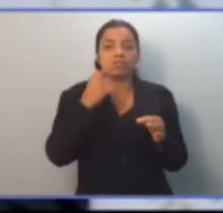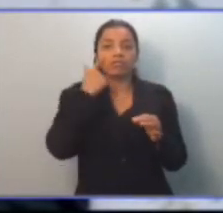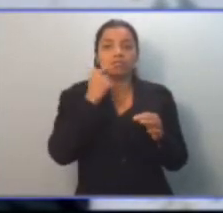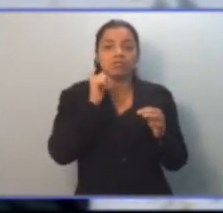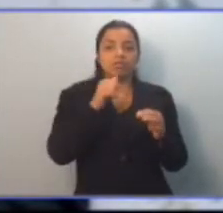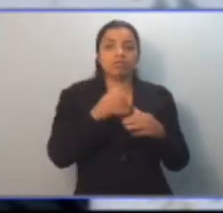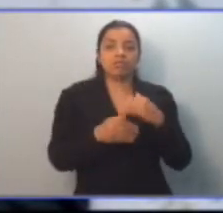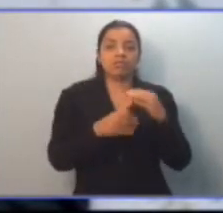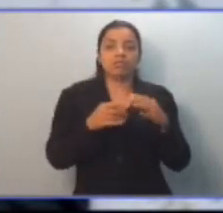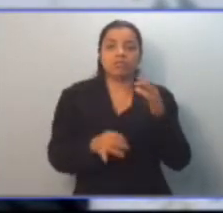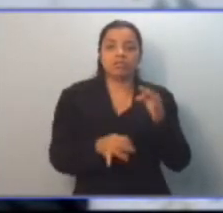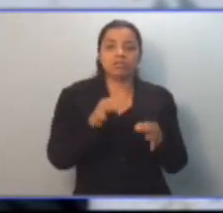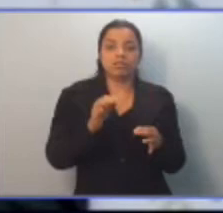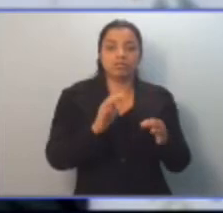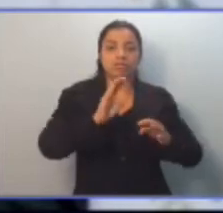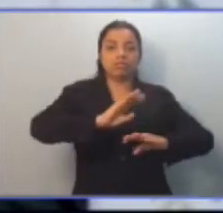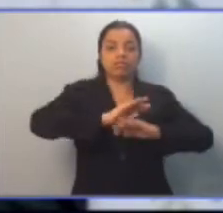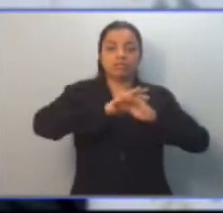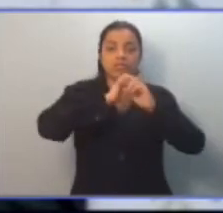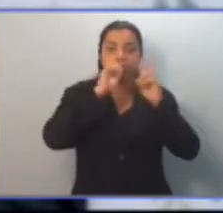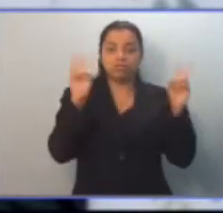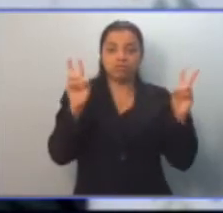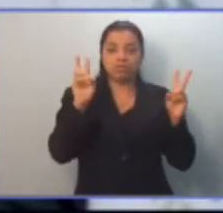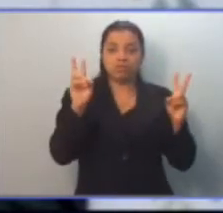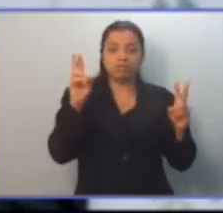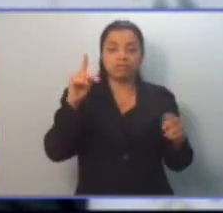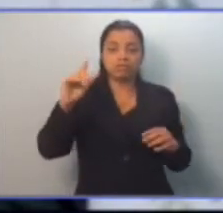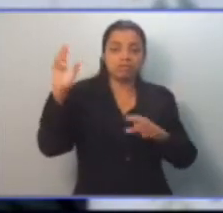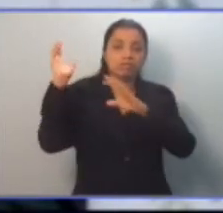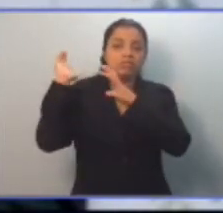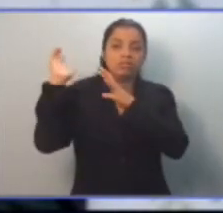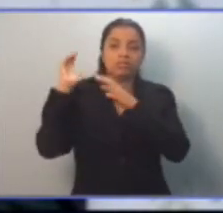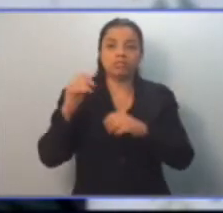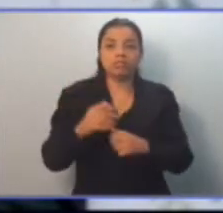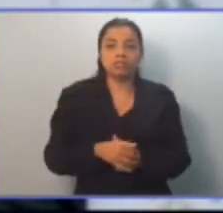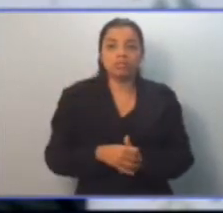del Juzgado de Paz de Nahuizalco, Sonsonate,